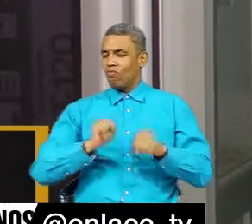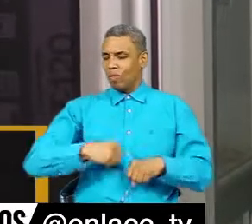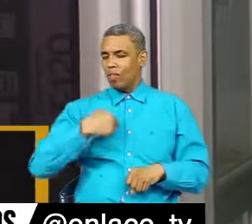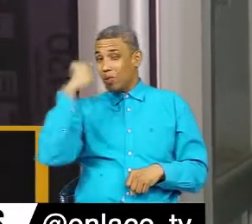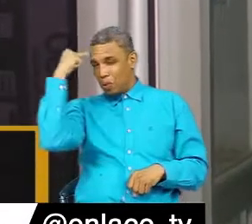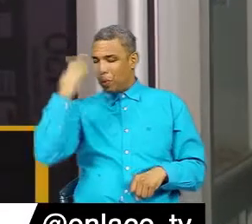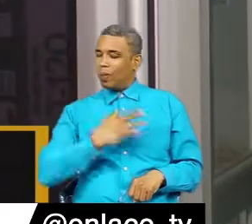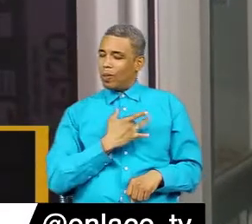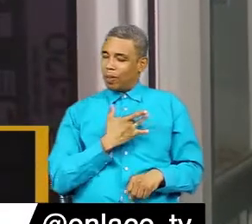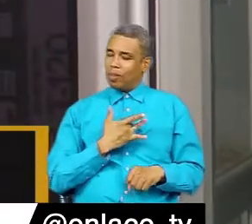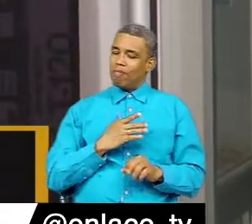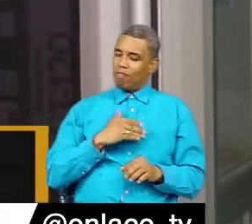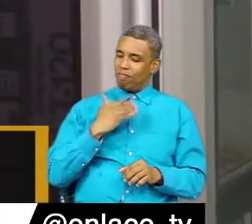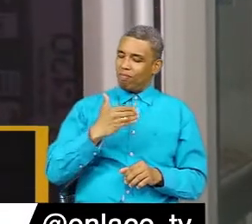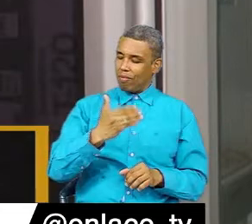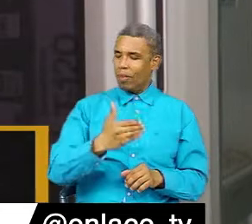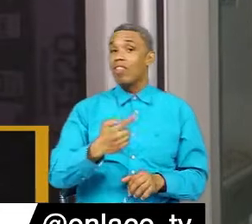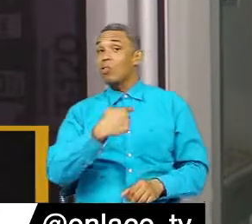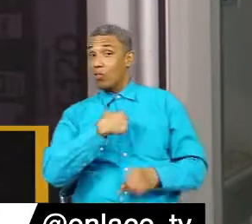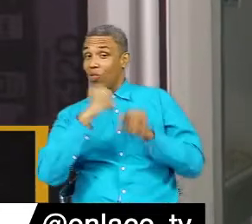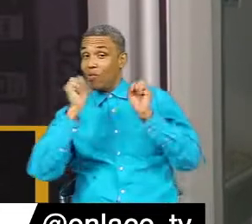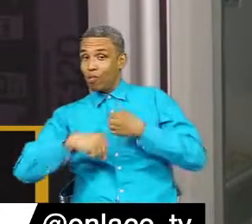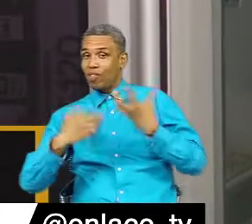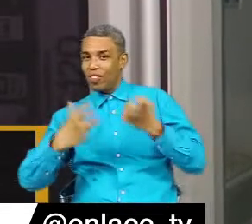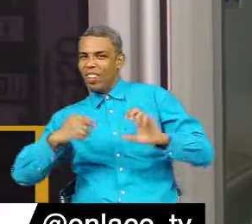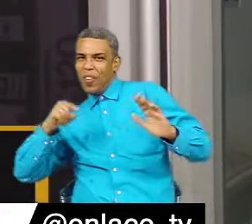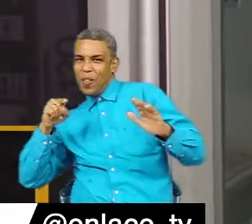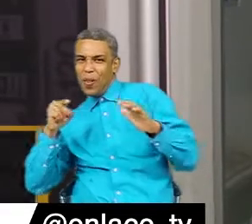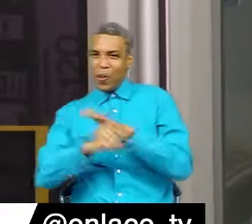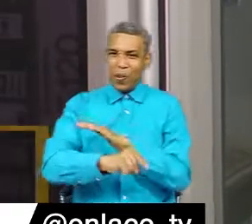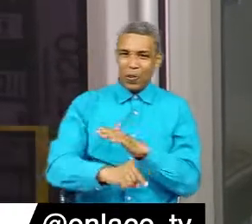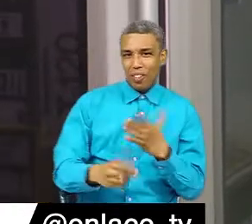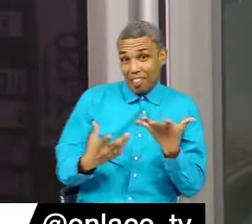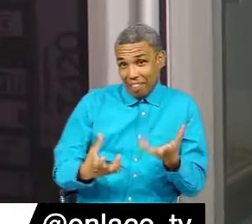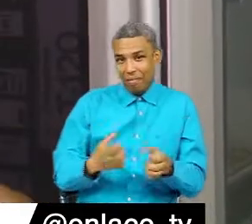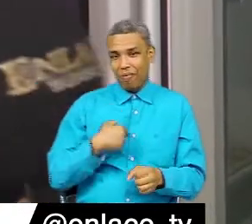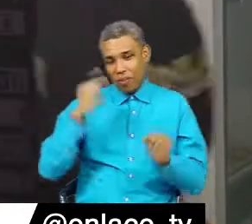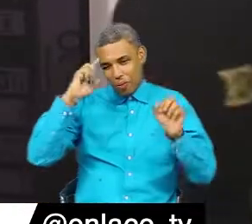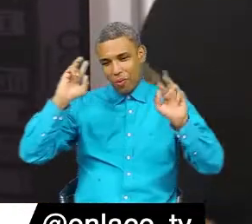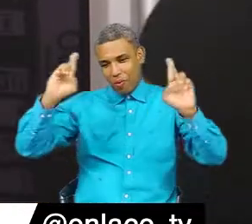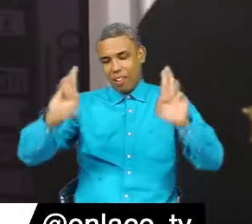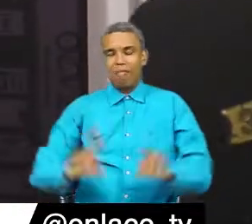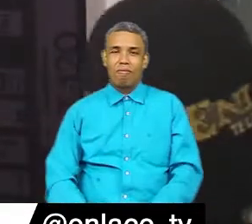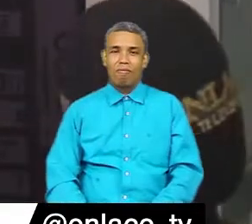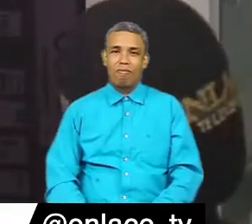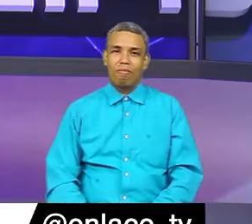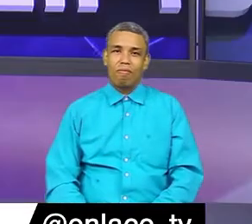me va a tocar a mí anotarlo y ojalá sea para la clasificación.